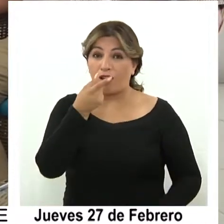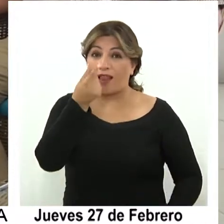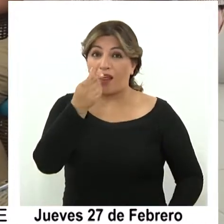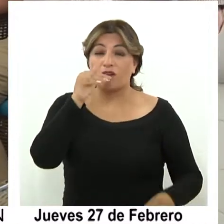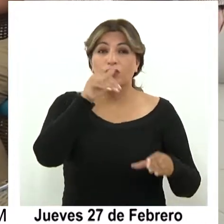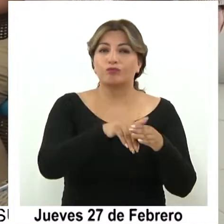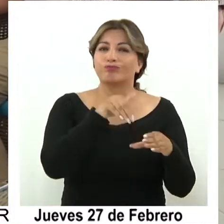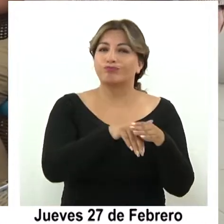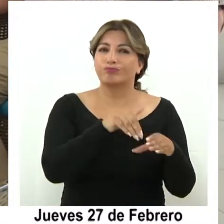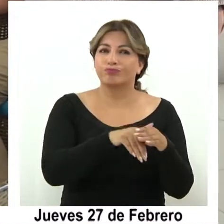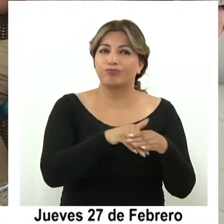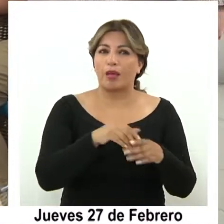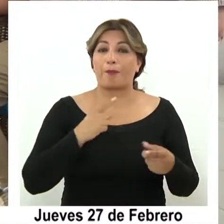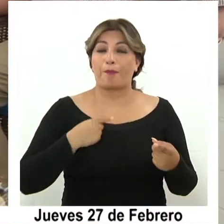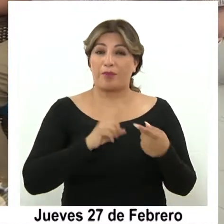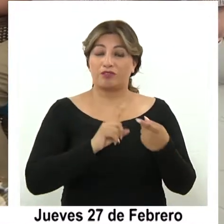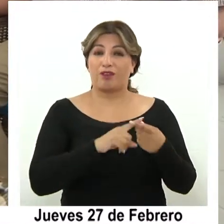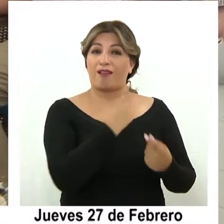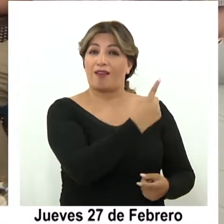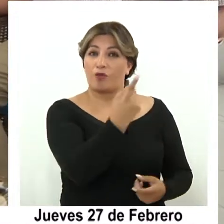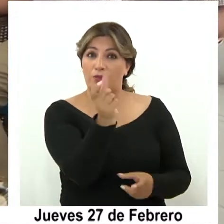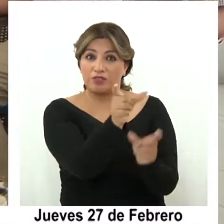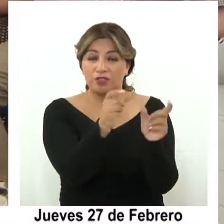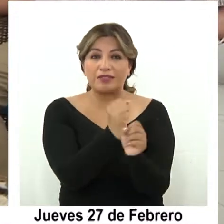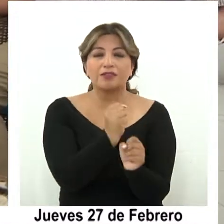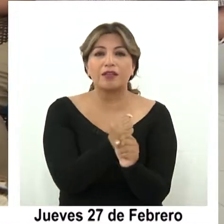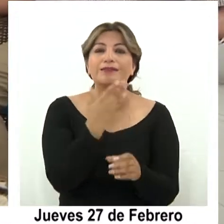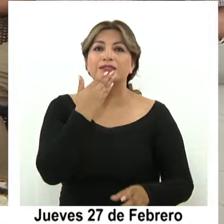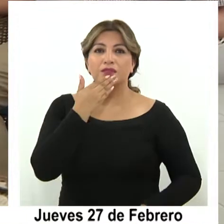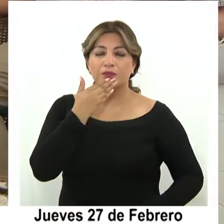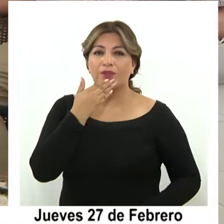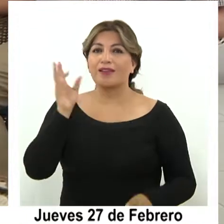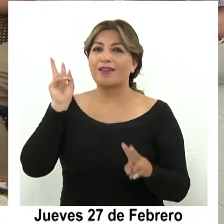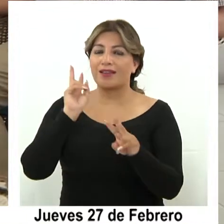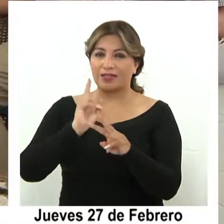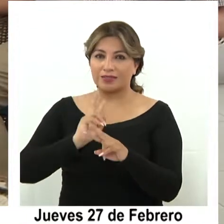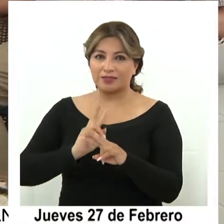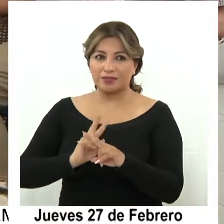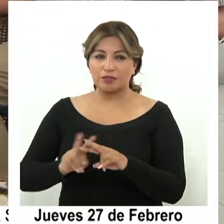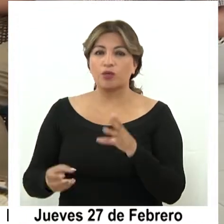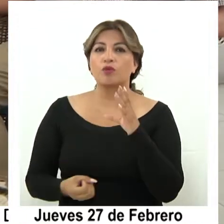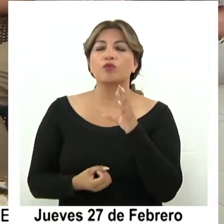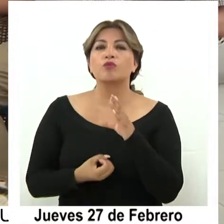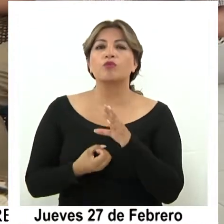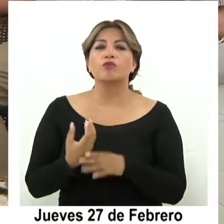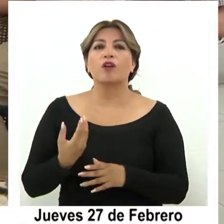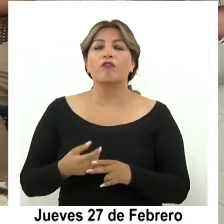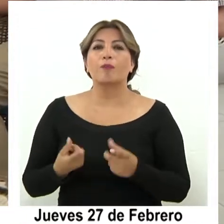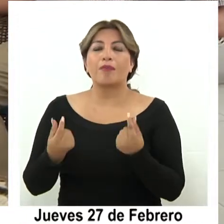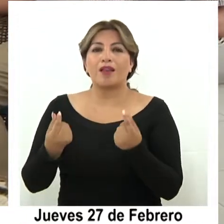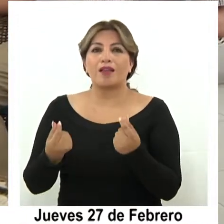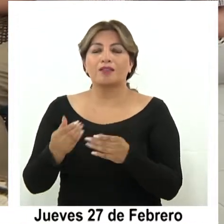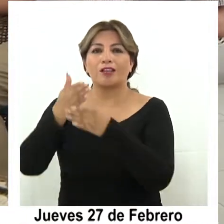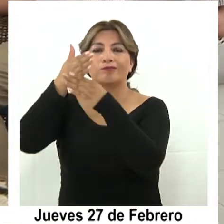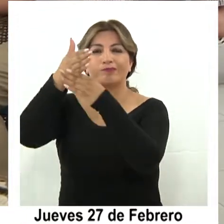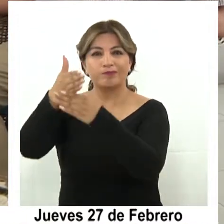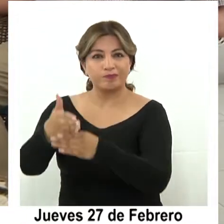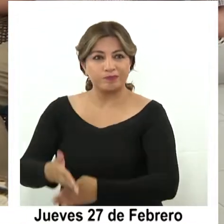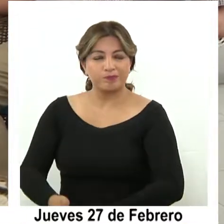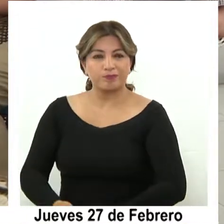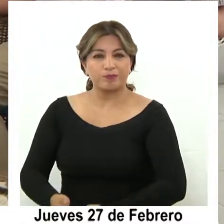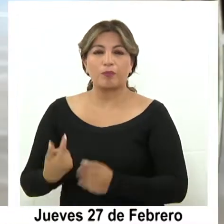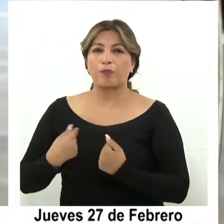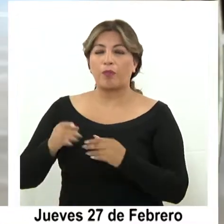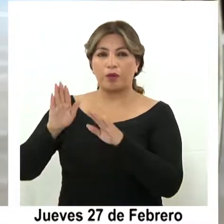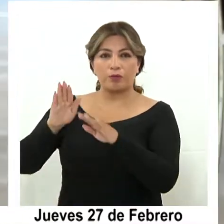ahorro personal de cada uno de los trabajadores, también podamos generar un nuevo pilar solidario y